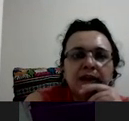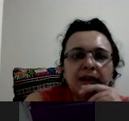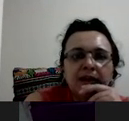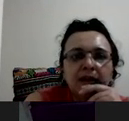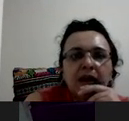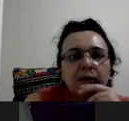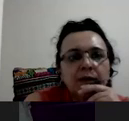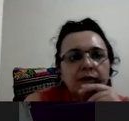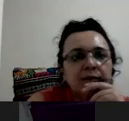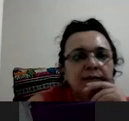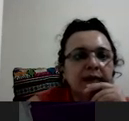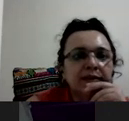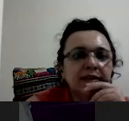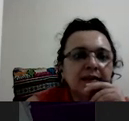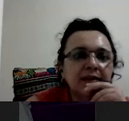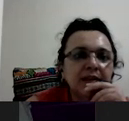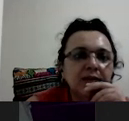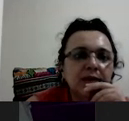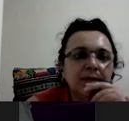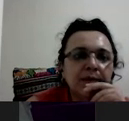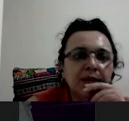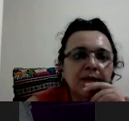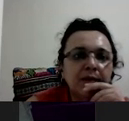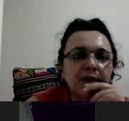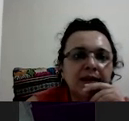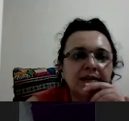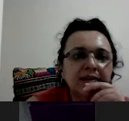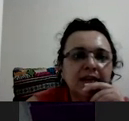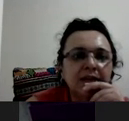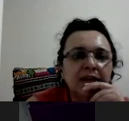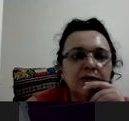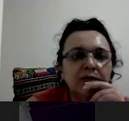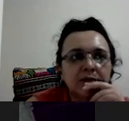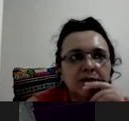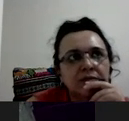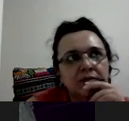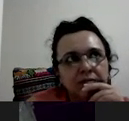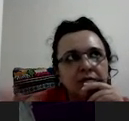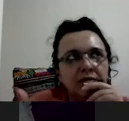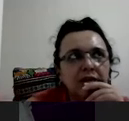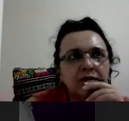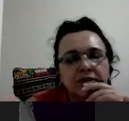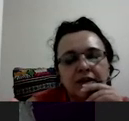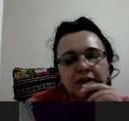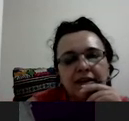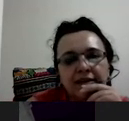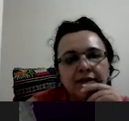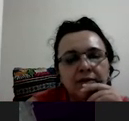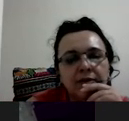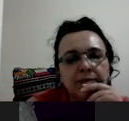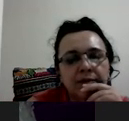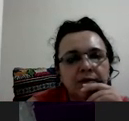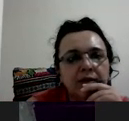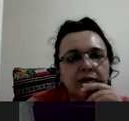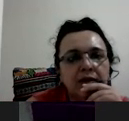It's very, however. Vaya, si está diciendo que pretty boring, aquí está dando una cosa negativa